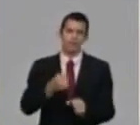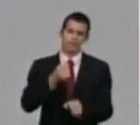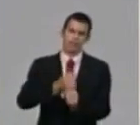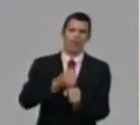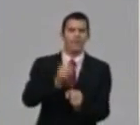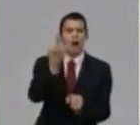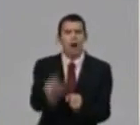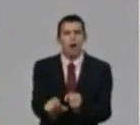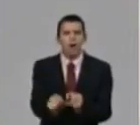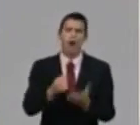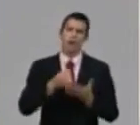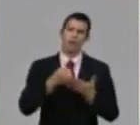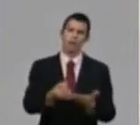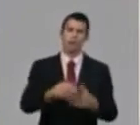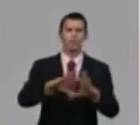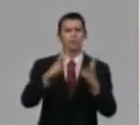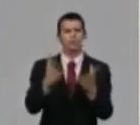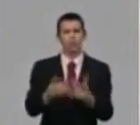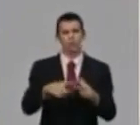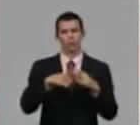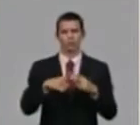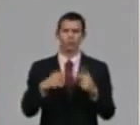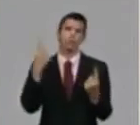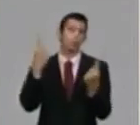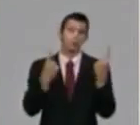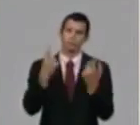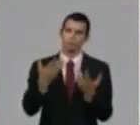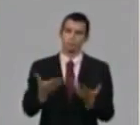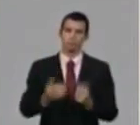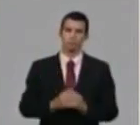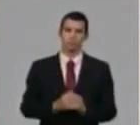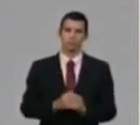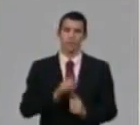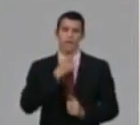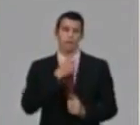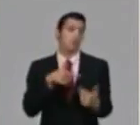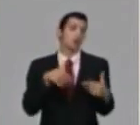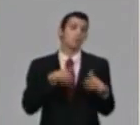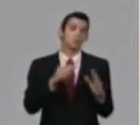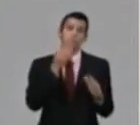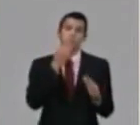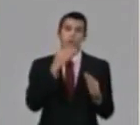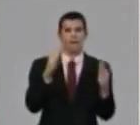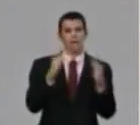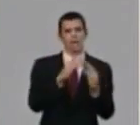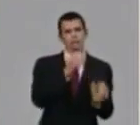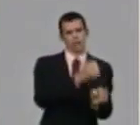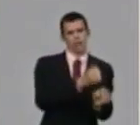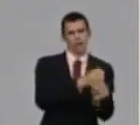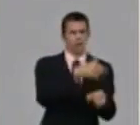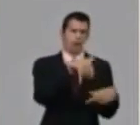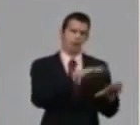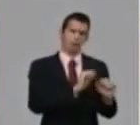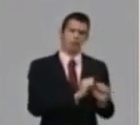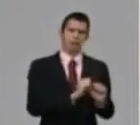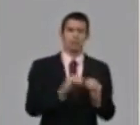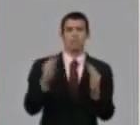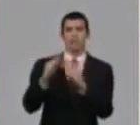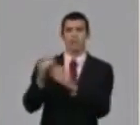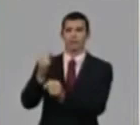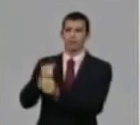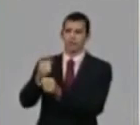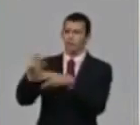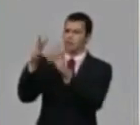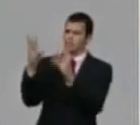las alternativas de la reubicación en otros empleos, el teletrabajo, el trabajo a distancia en sentido general. Pero ahí hay una protección